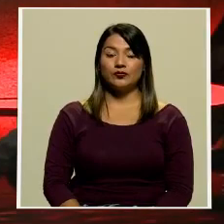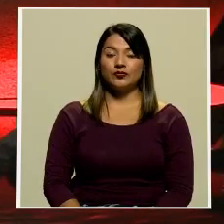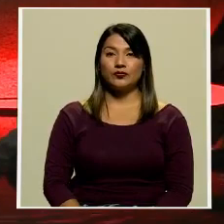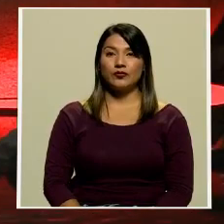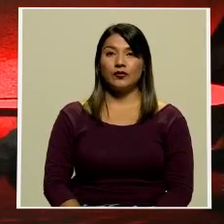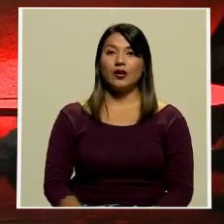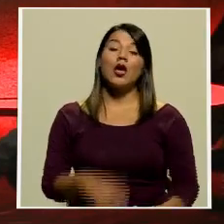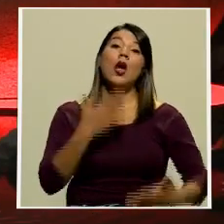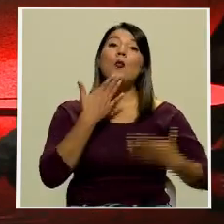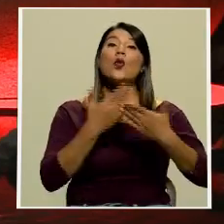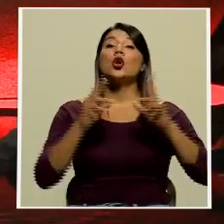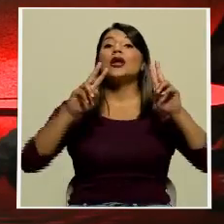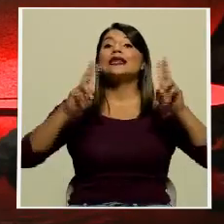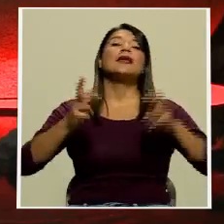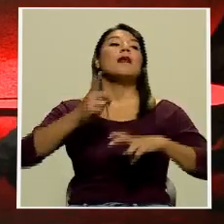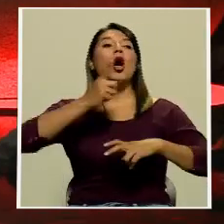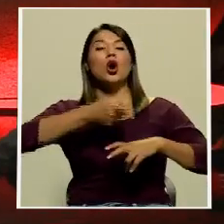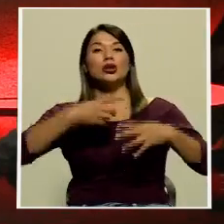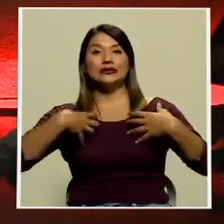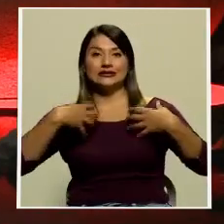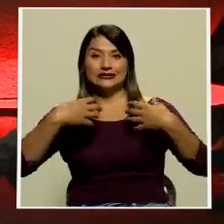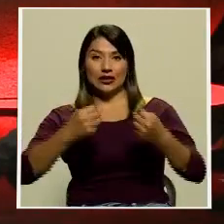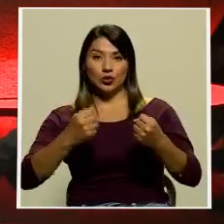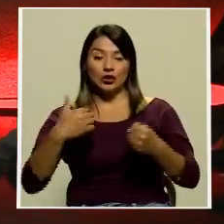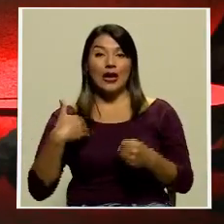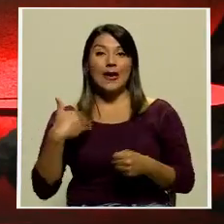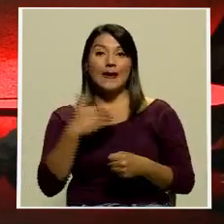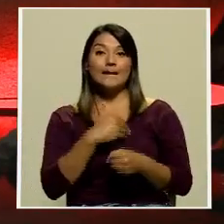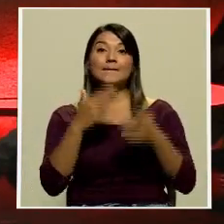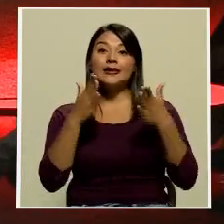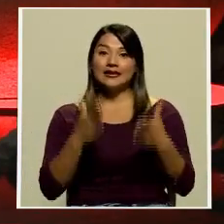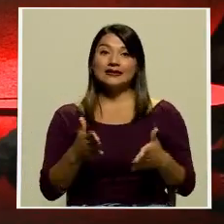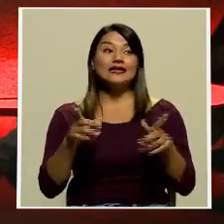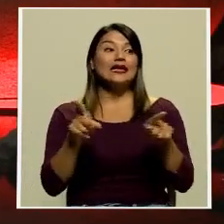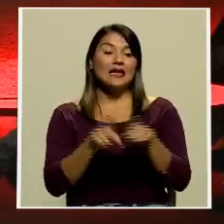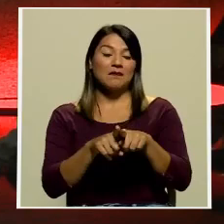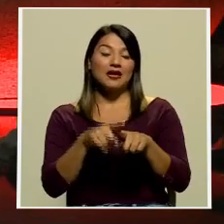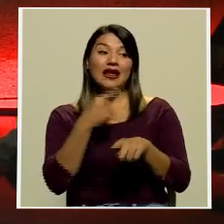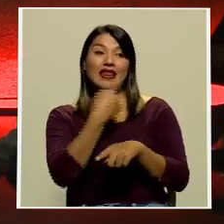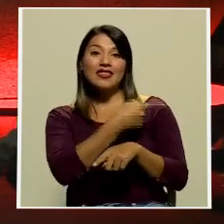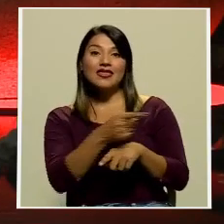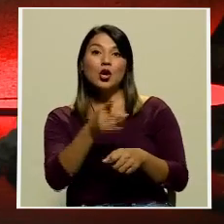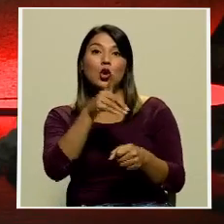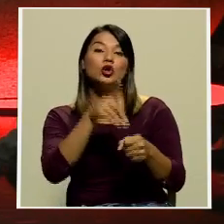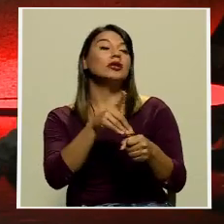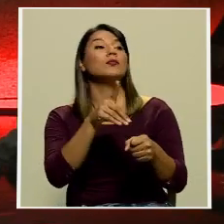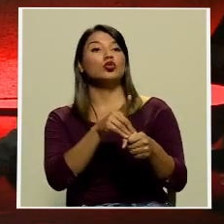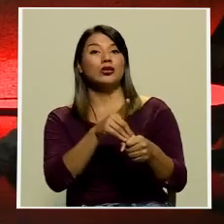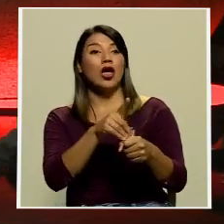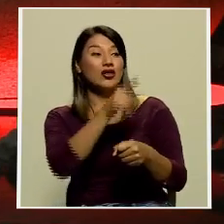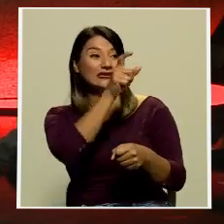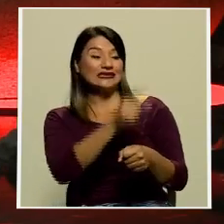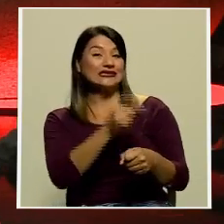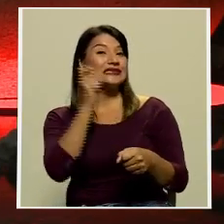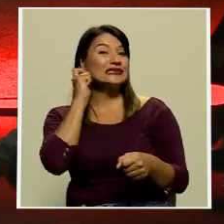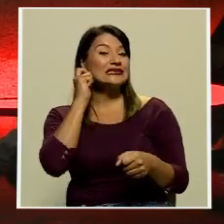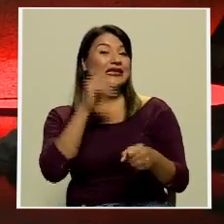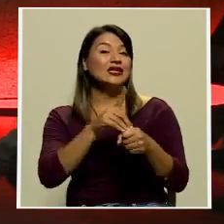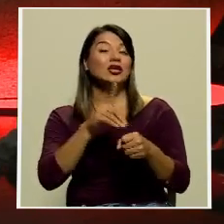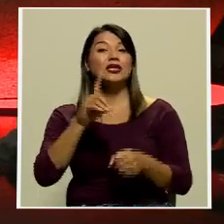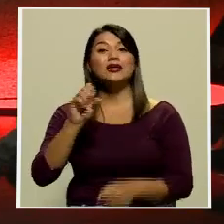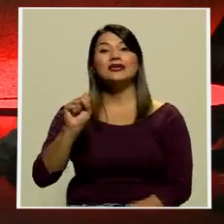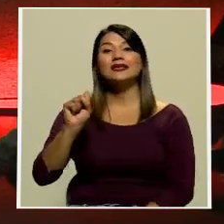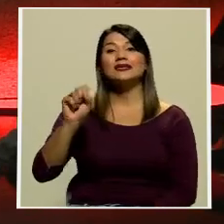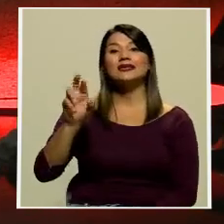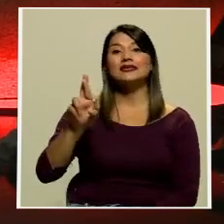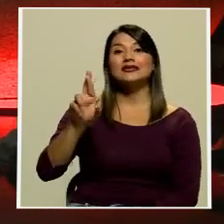En el tema de las órdenes sanitarias, la ministra quedó también de enviar algunos datos a la diputada Shirley Díaz,